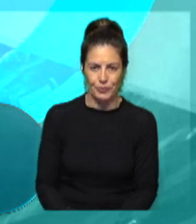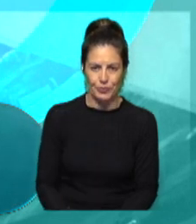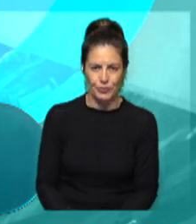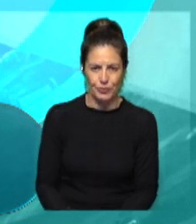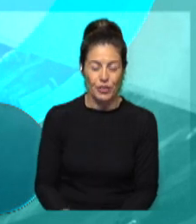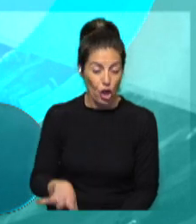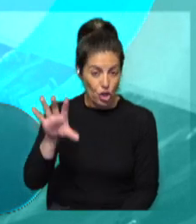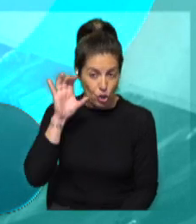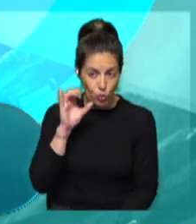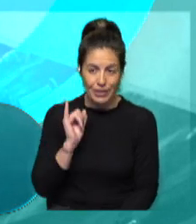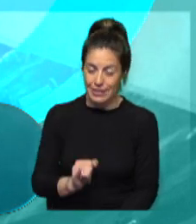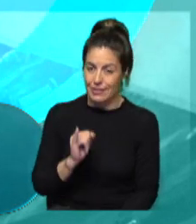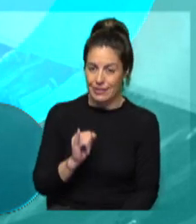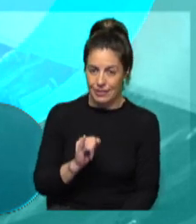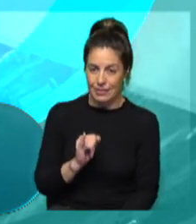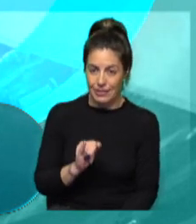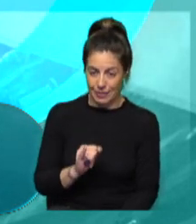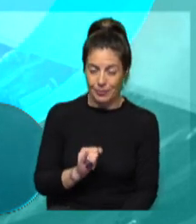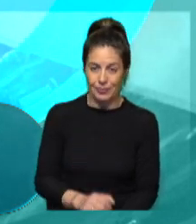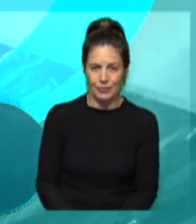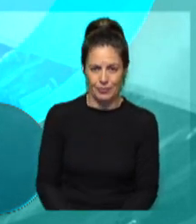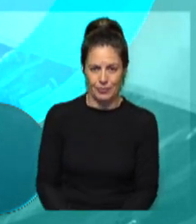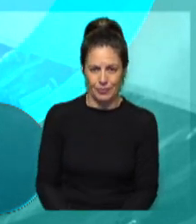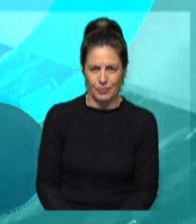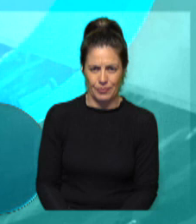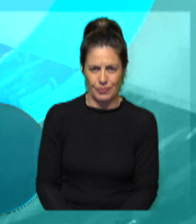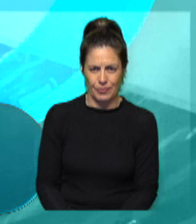Ahí nos escuchan, chicos. Ahí volvieron.